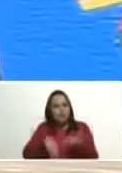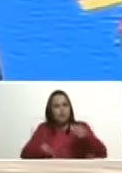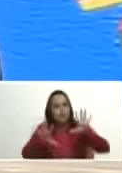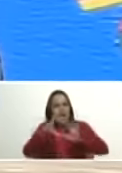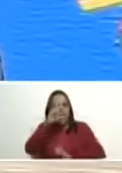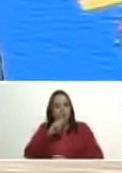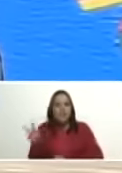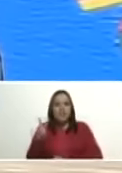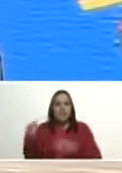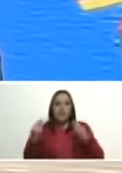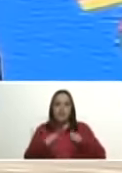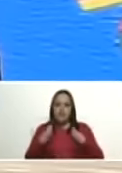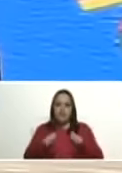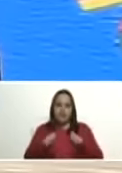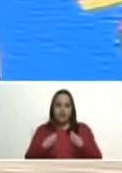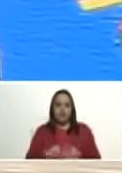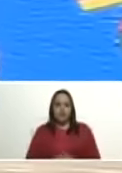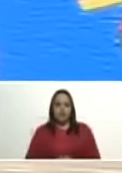Venezuela vivió